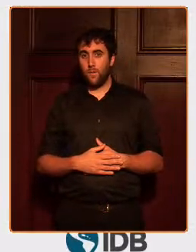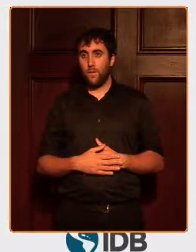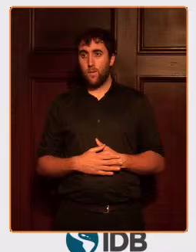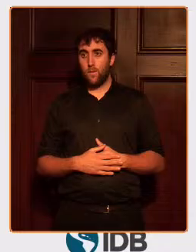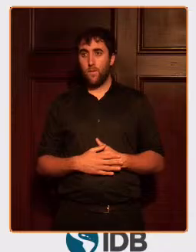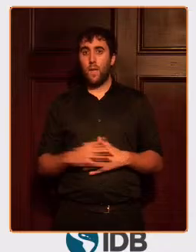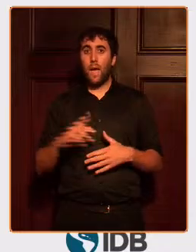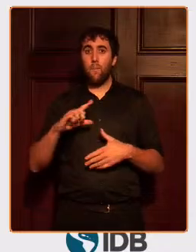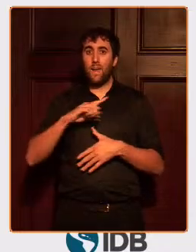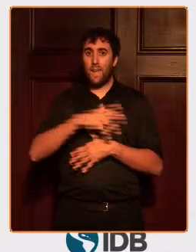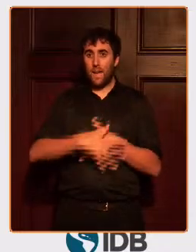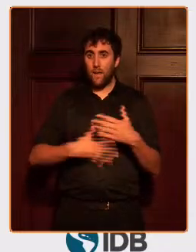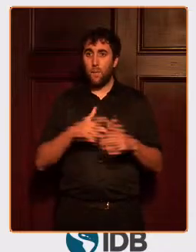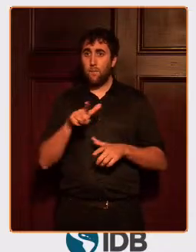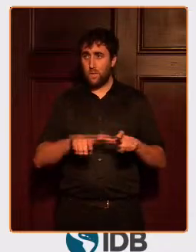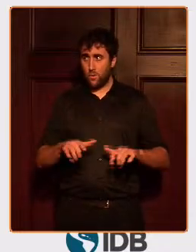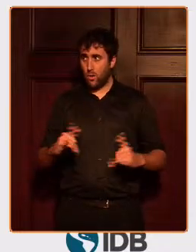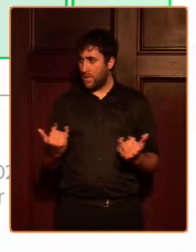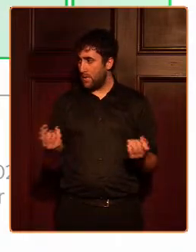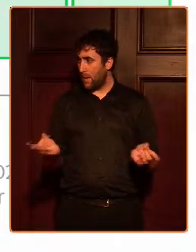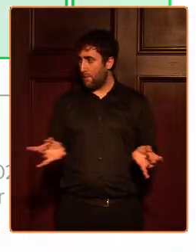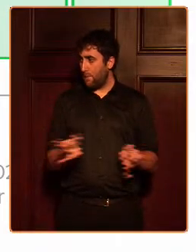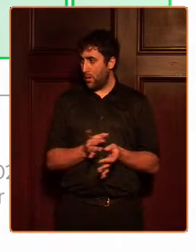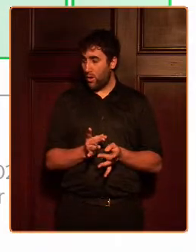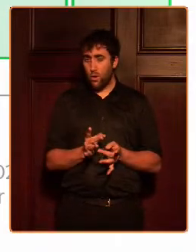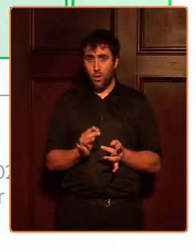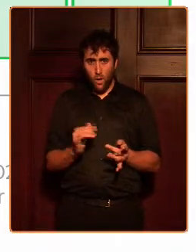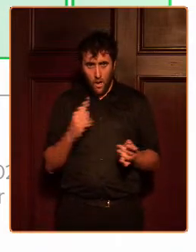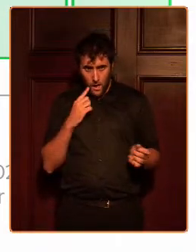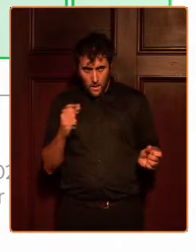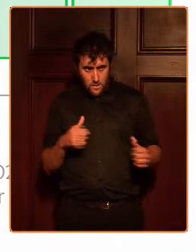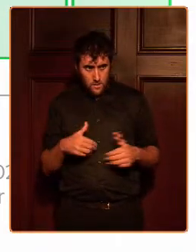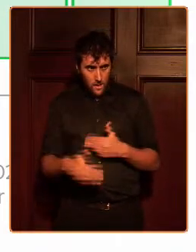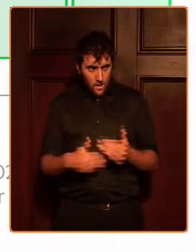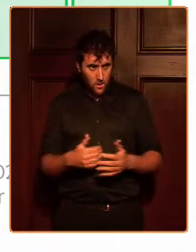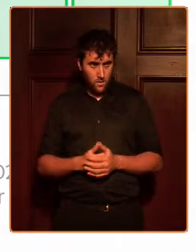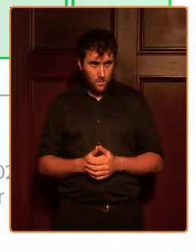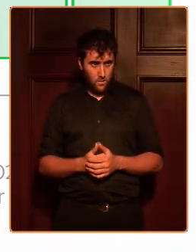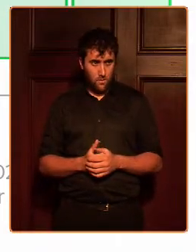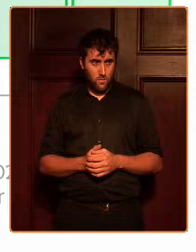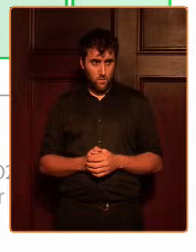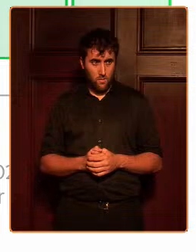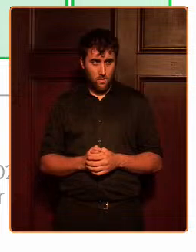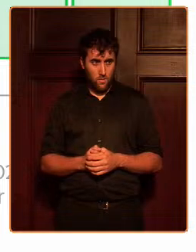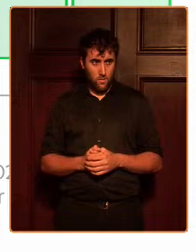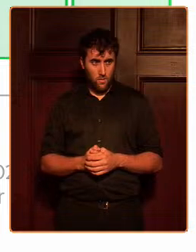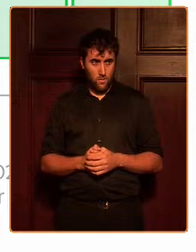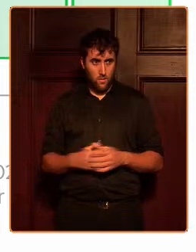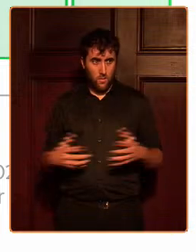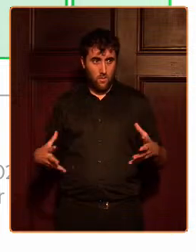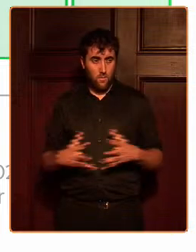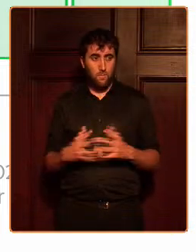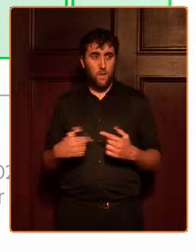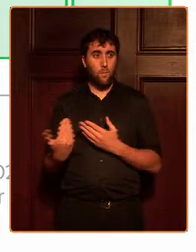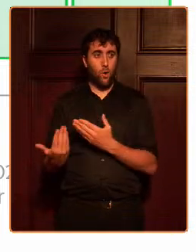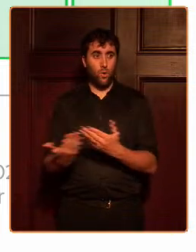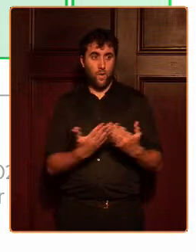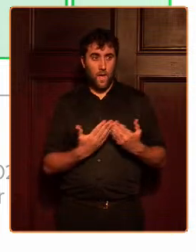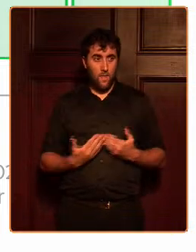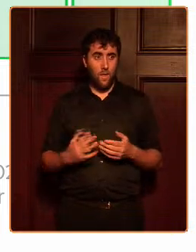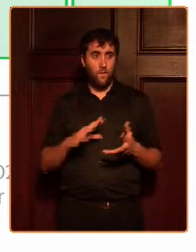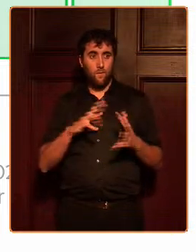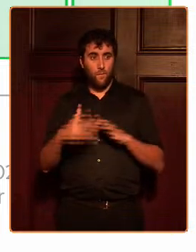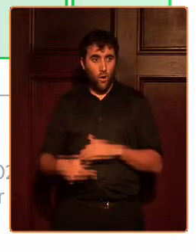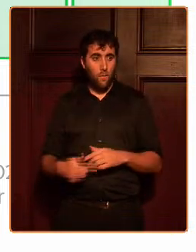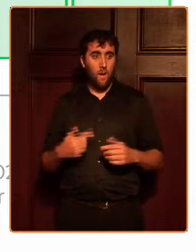América Latina está lista para esto? Esta es la siguiente pregunta. Y este dato lo conocemos todos, los estudiantes en básica,